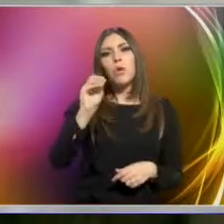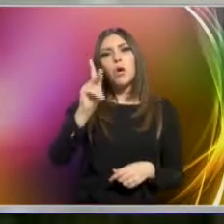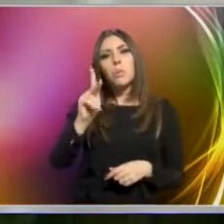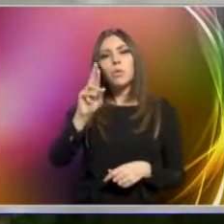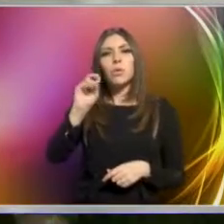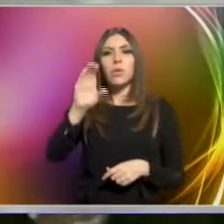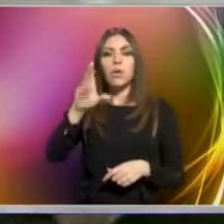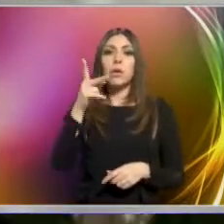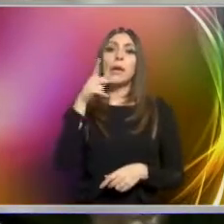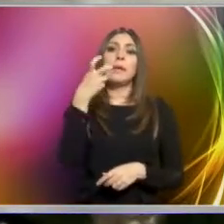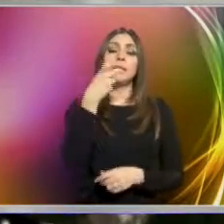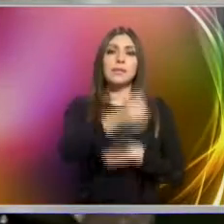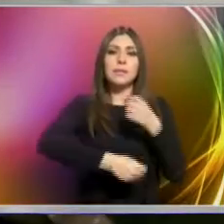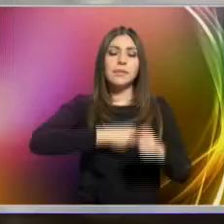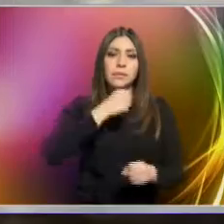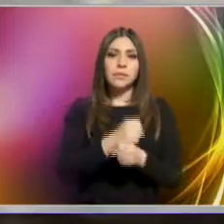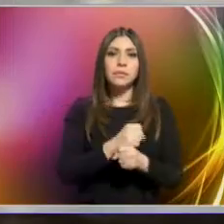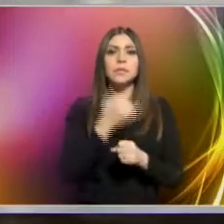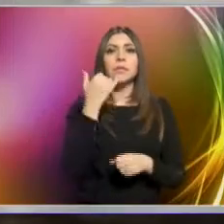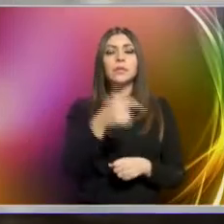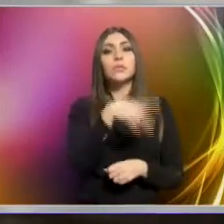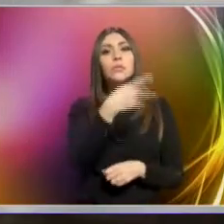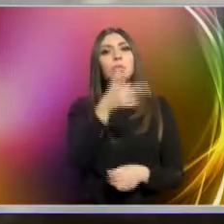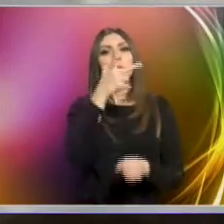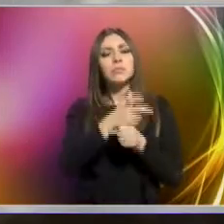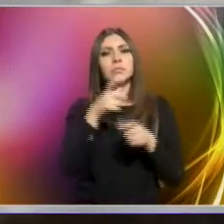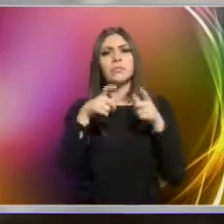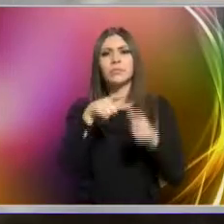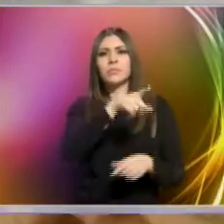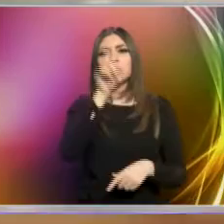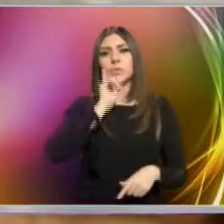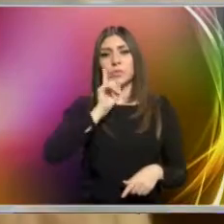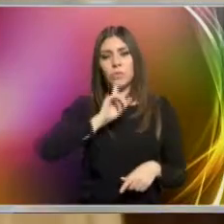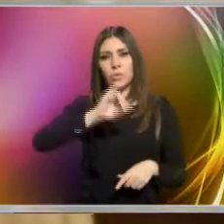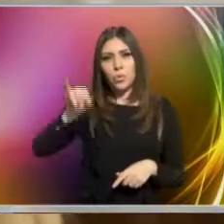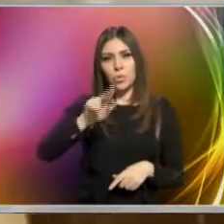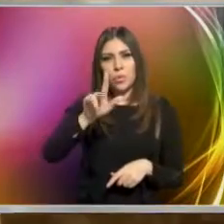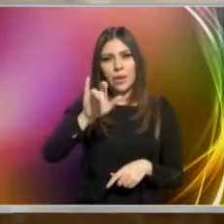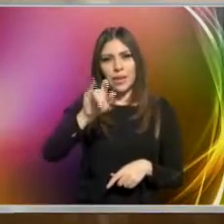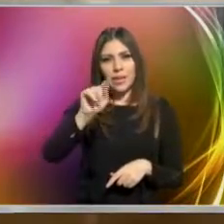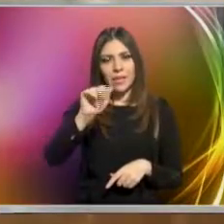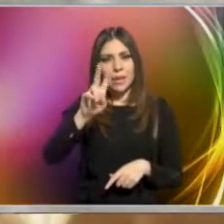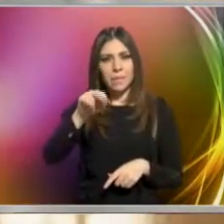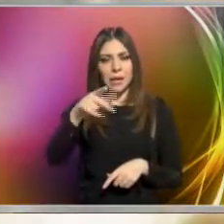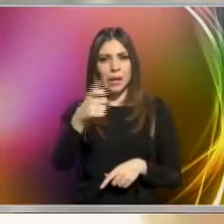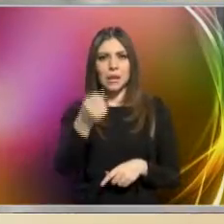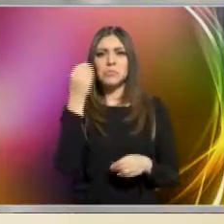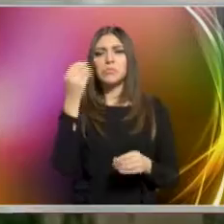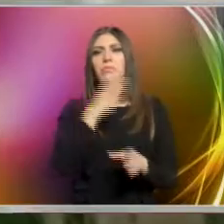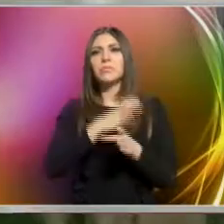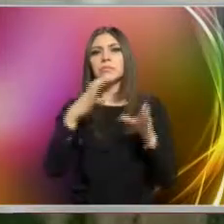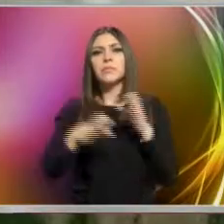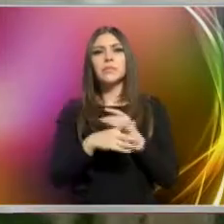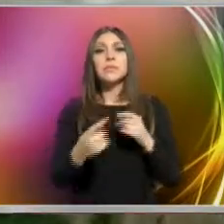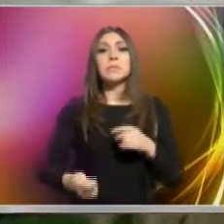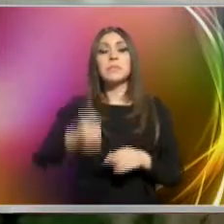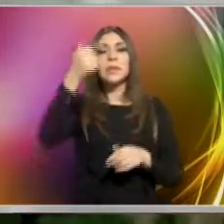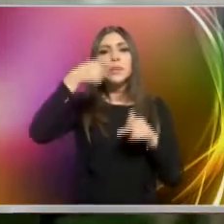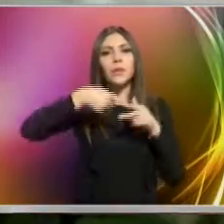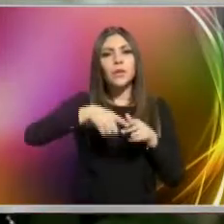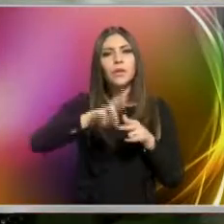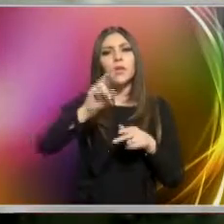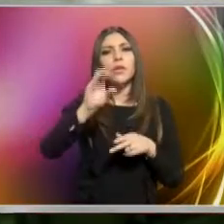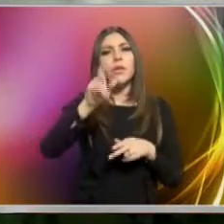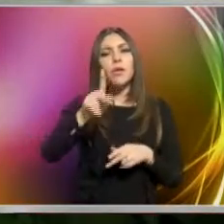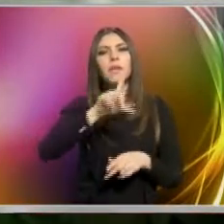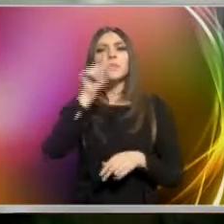año todavía. Y su octavo disco ha pasado por muchas cosas. Julieta Venegas empezó un poco más rockera, pasó por la